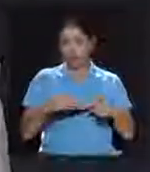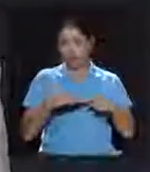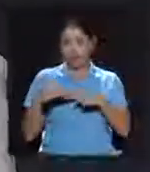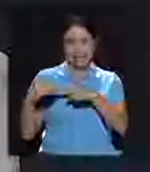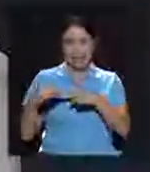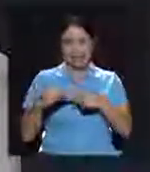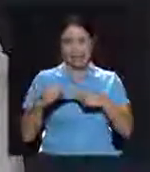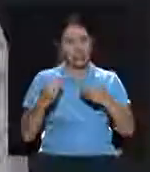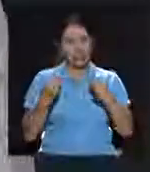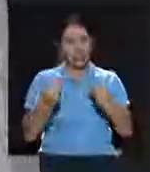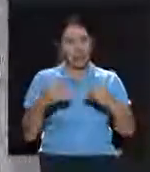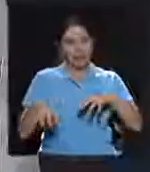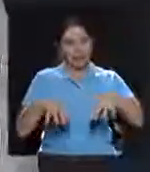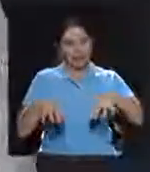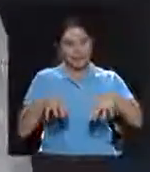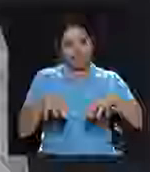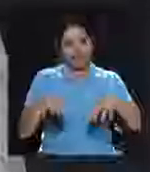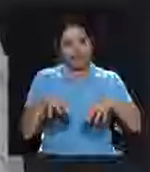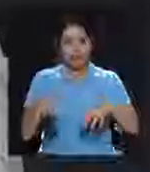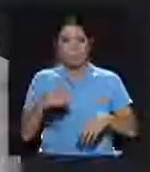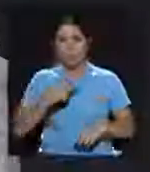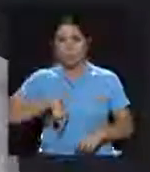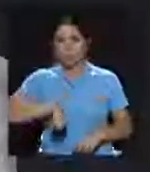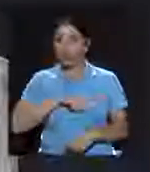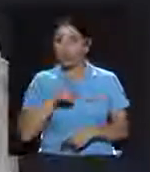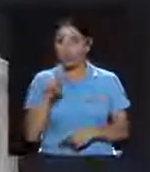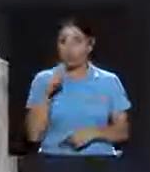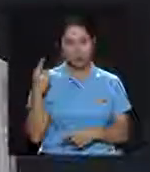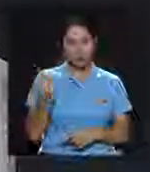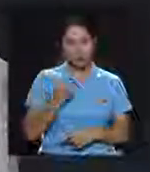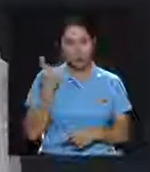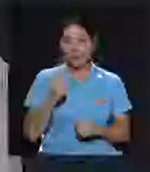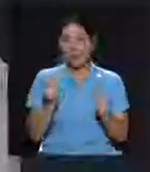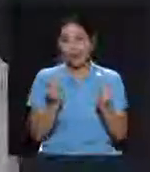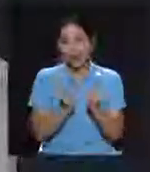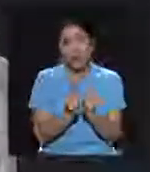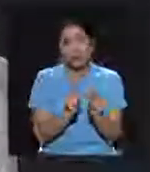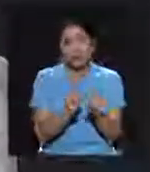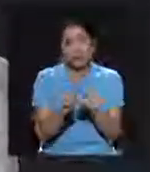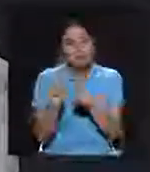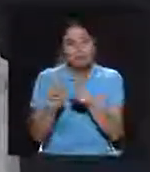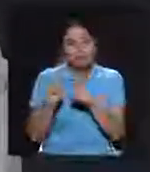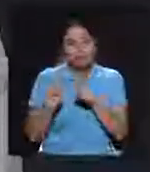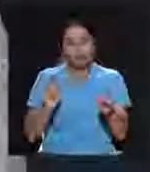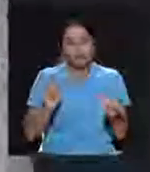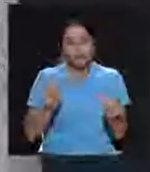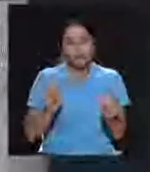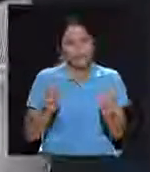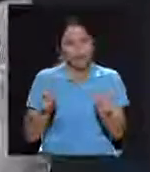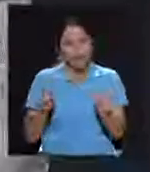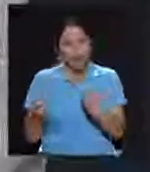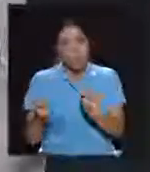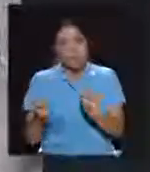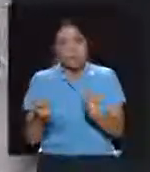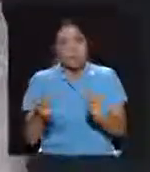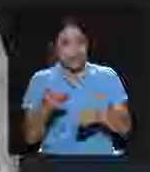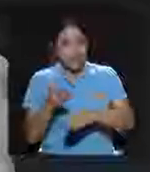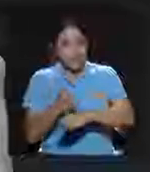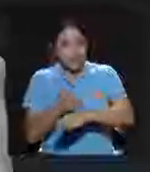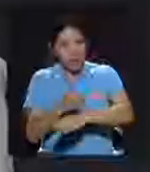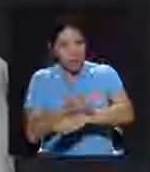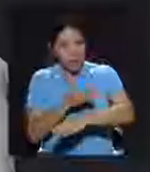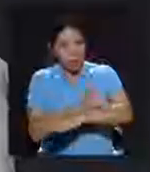activa hemos estado no solo con una serie de reformas y mejoras en nuestras plataformas